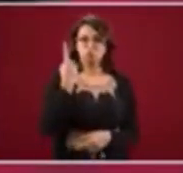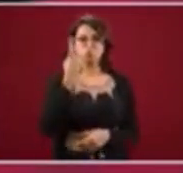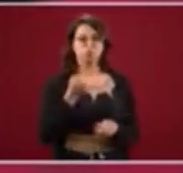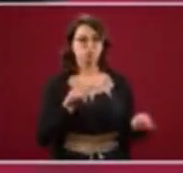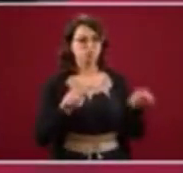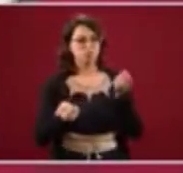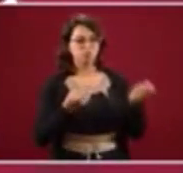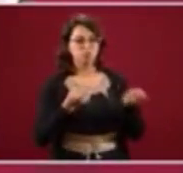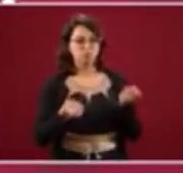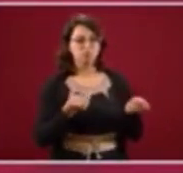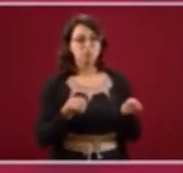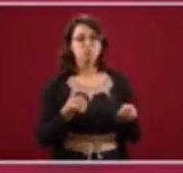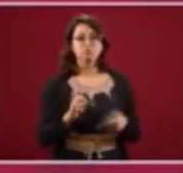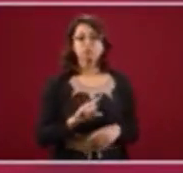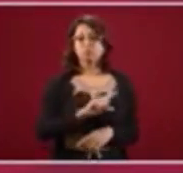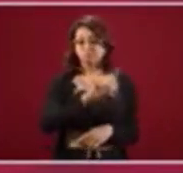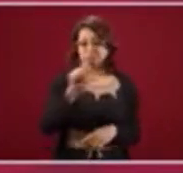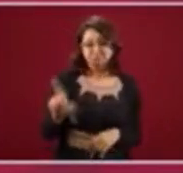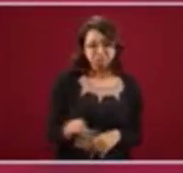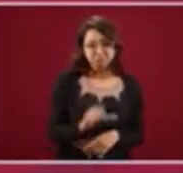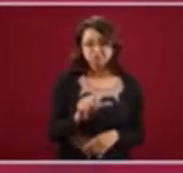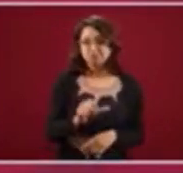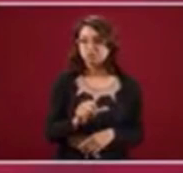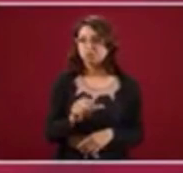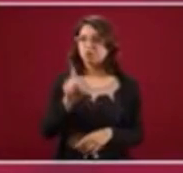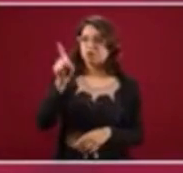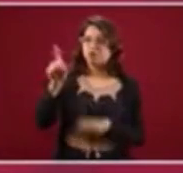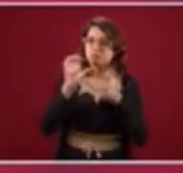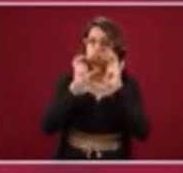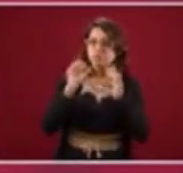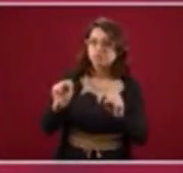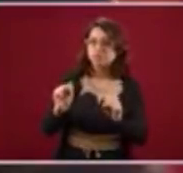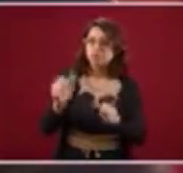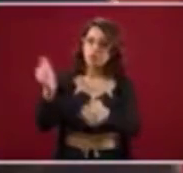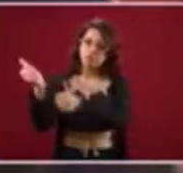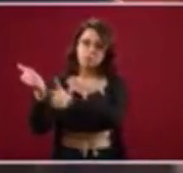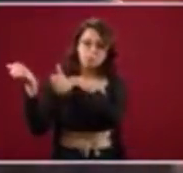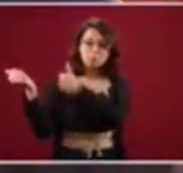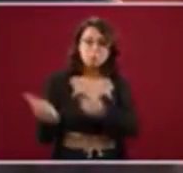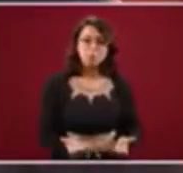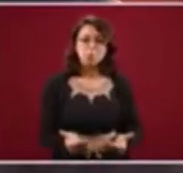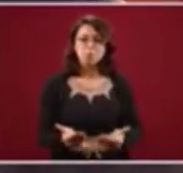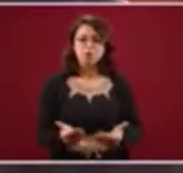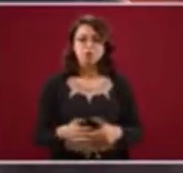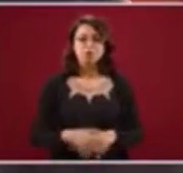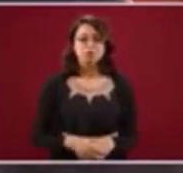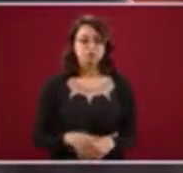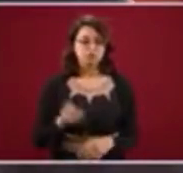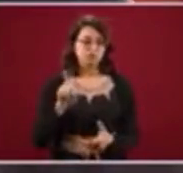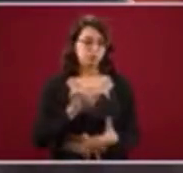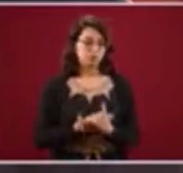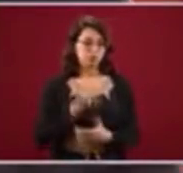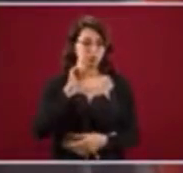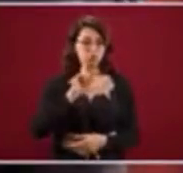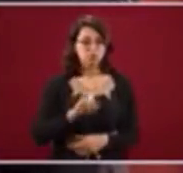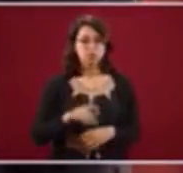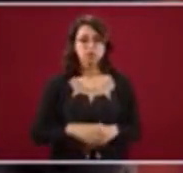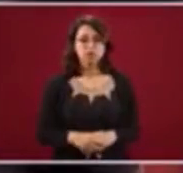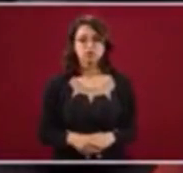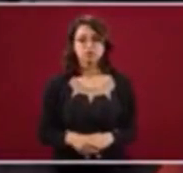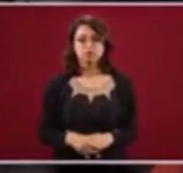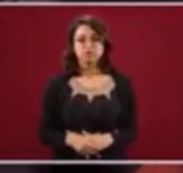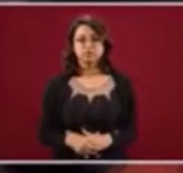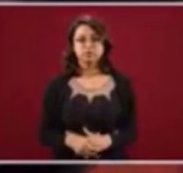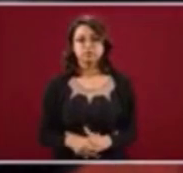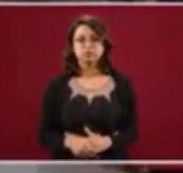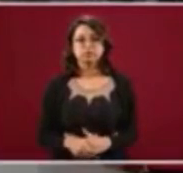van y traen a Maximiliano y a la emperatriz. Aquí,